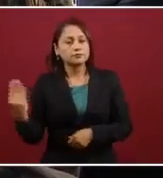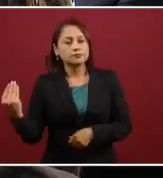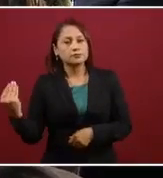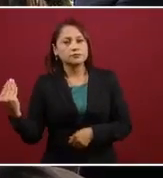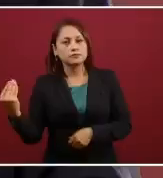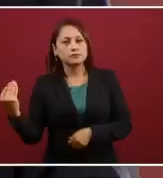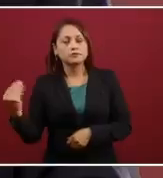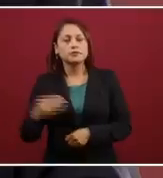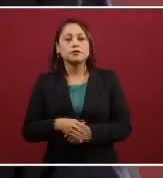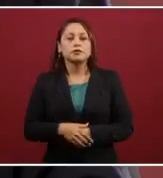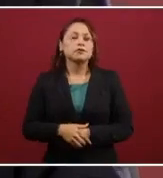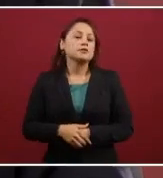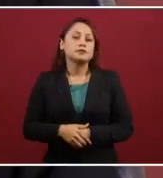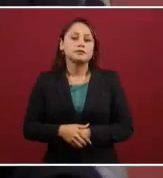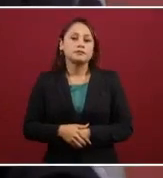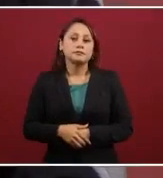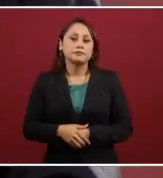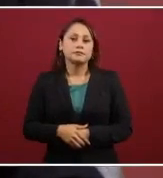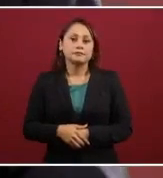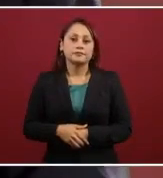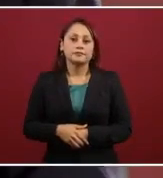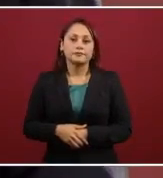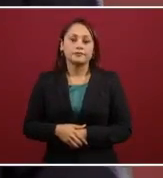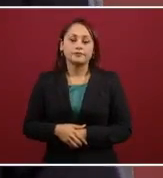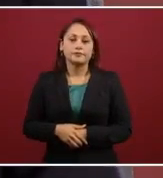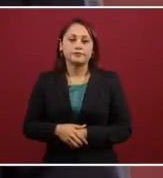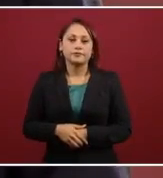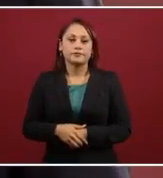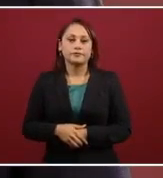No es que habían diferencias.